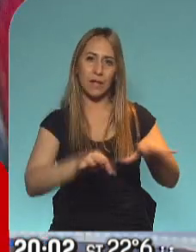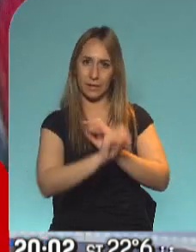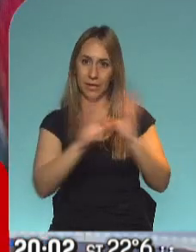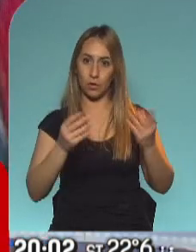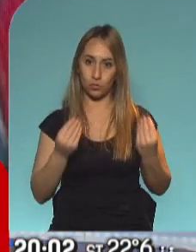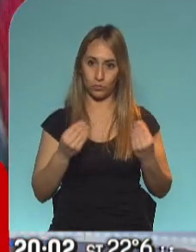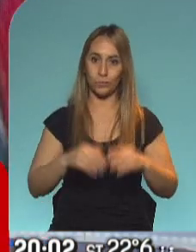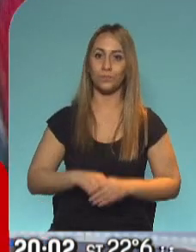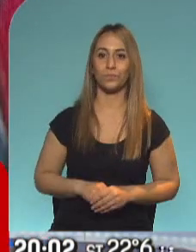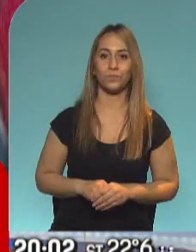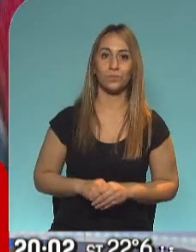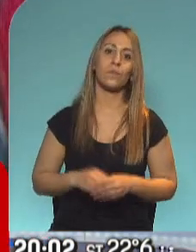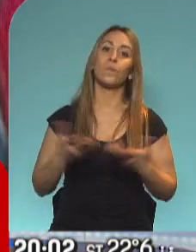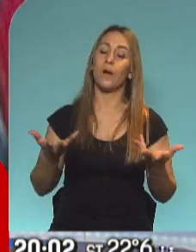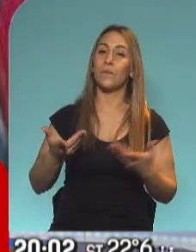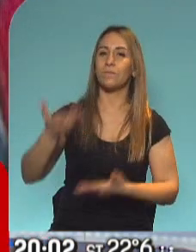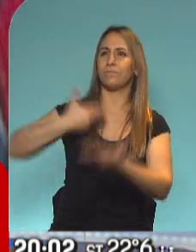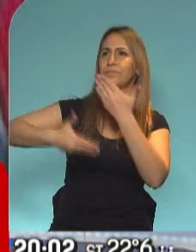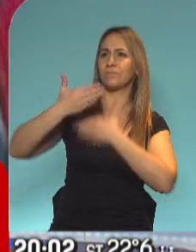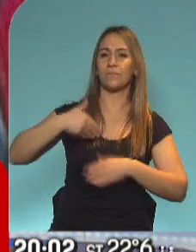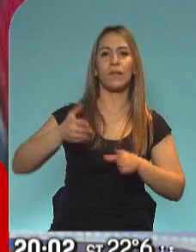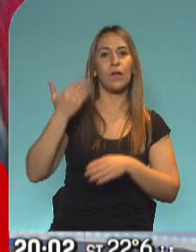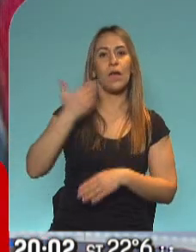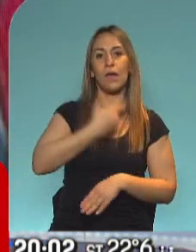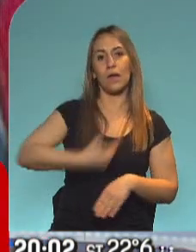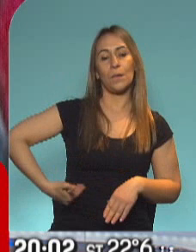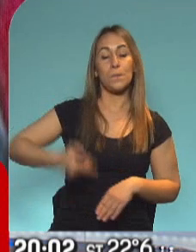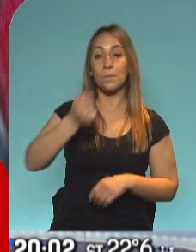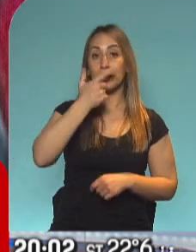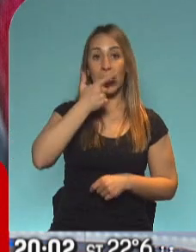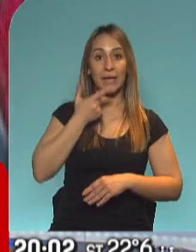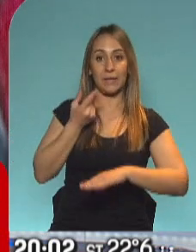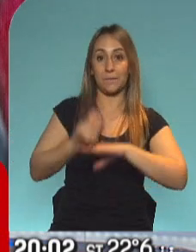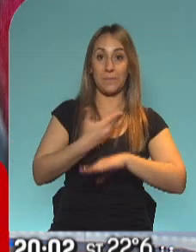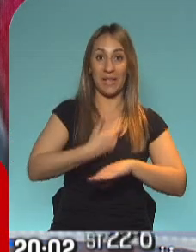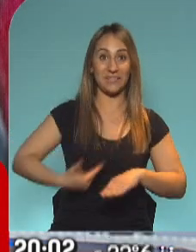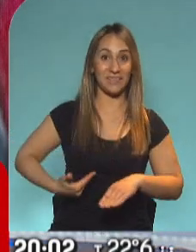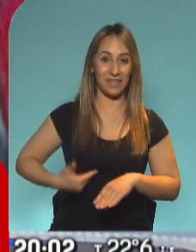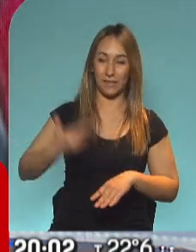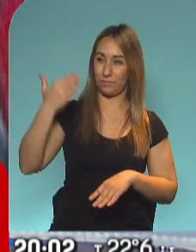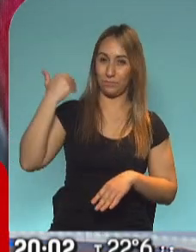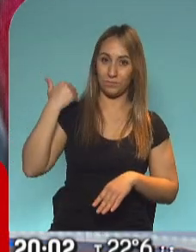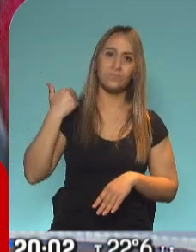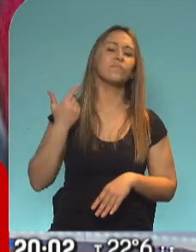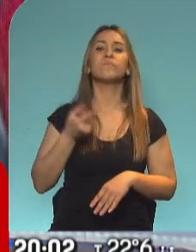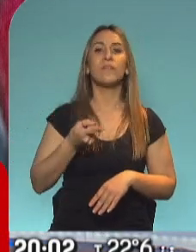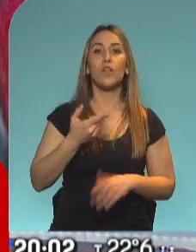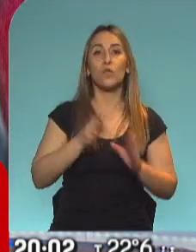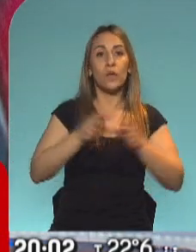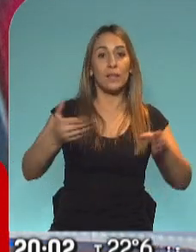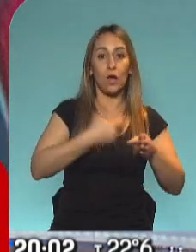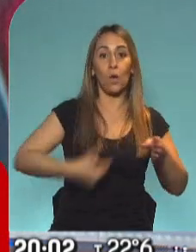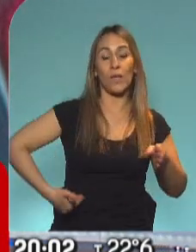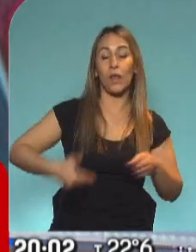Buenas noches, Ariel. Bueno, nos vamos a la gestión de Mauricio Macri, si querés, para empezar, para entender qué es lo que pasó hoy. Bien. Durante la gestión de Mauricio Macri